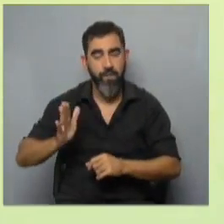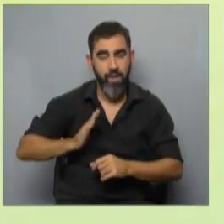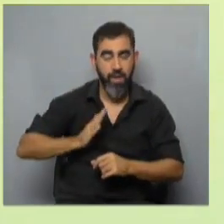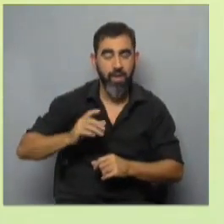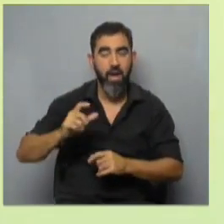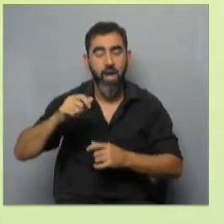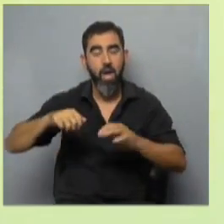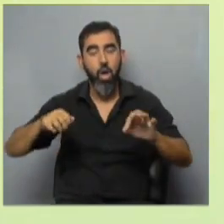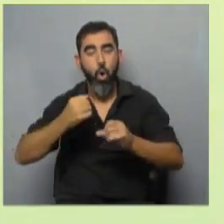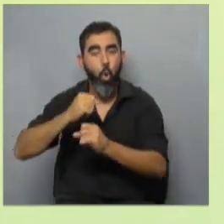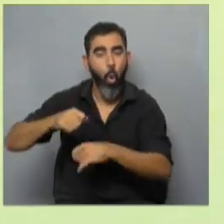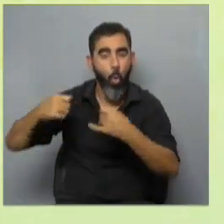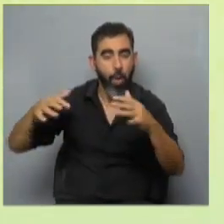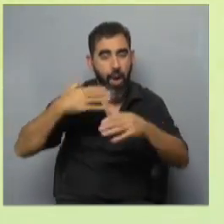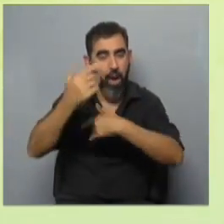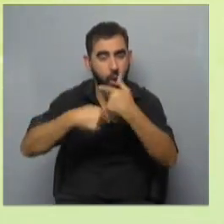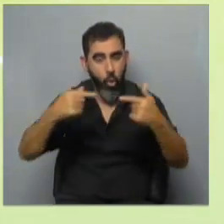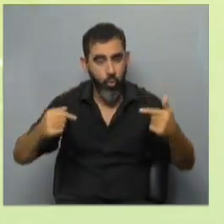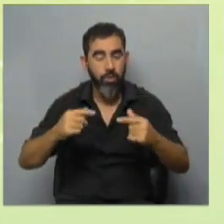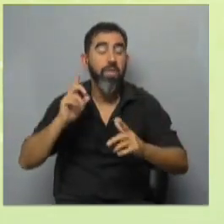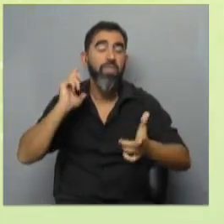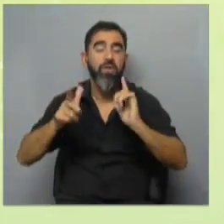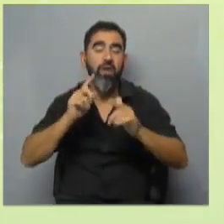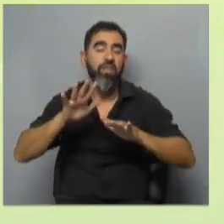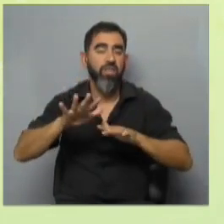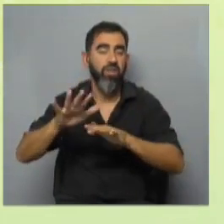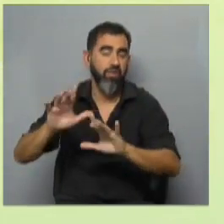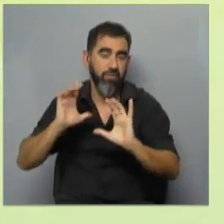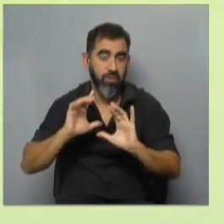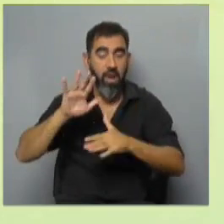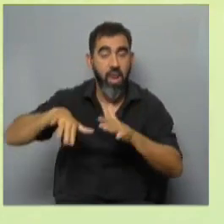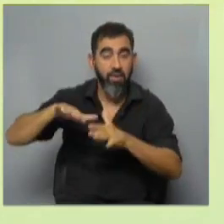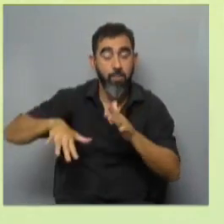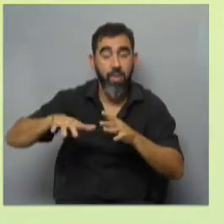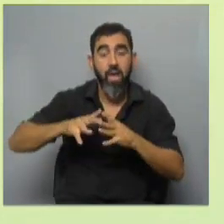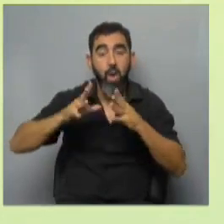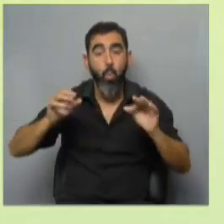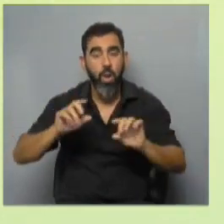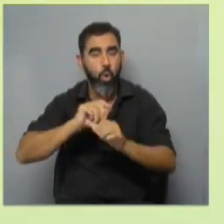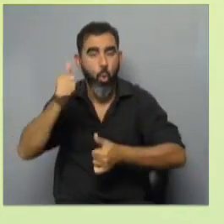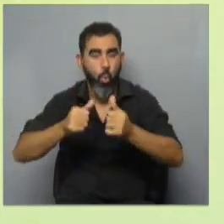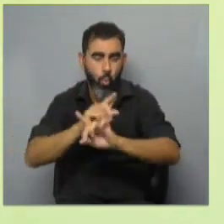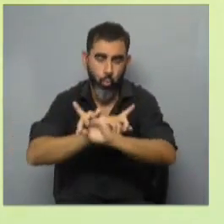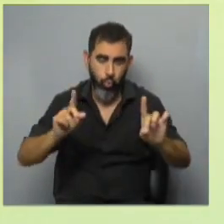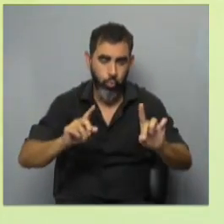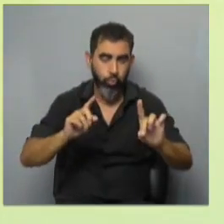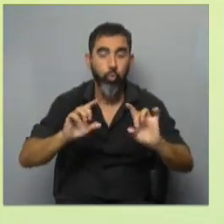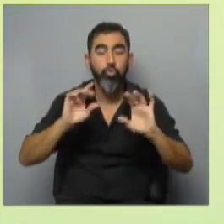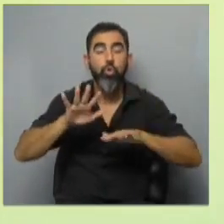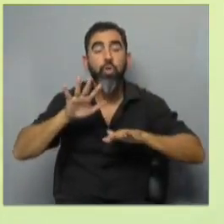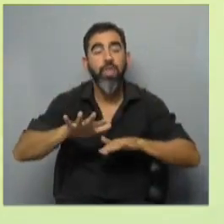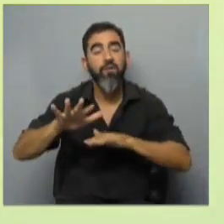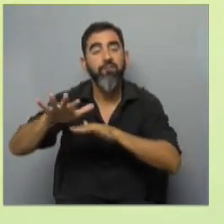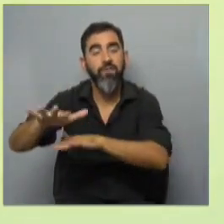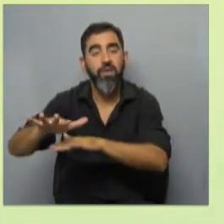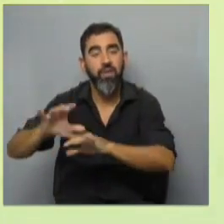escobero y bueno y salir a divertirnos no en las llamadas la escuela no concursa solamente